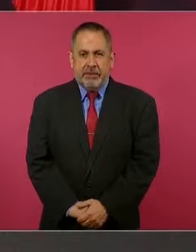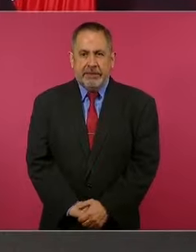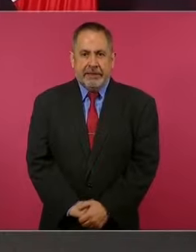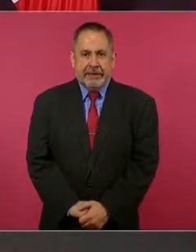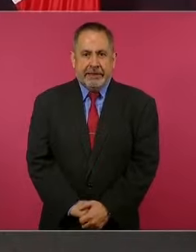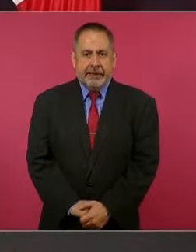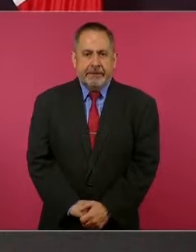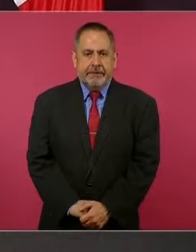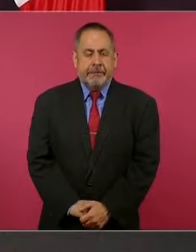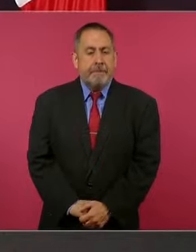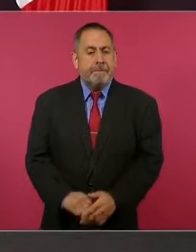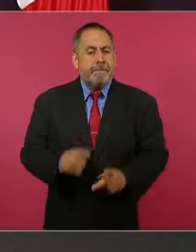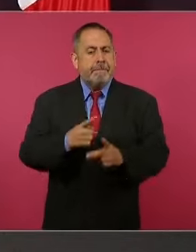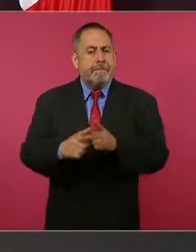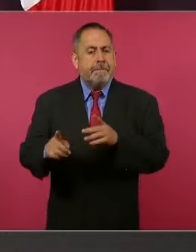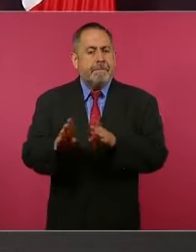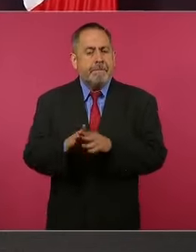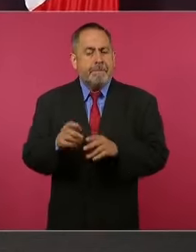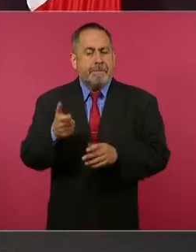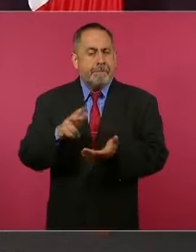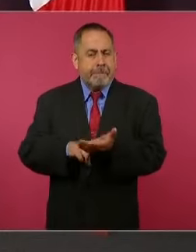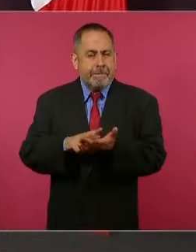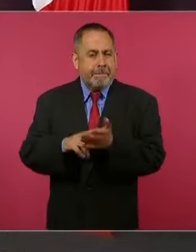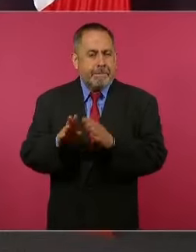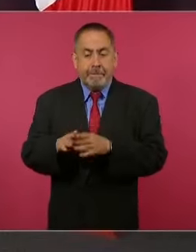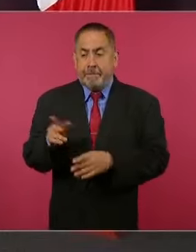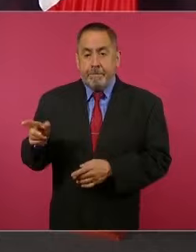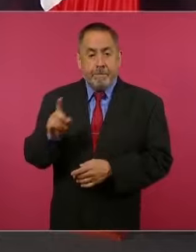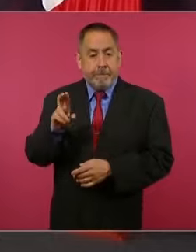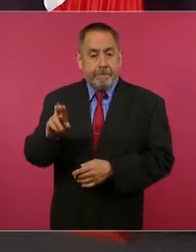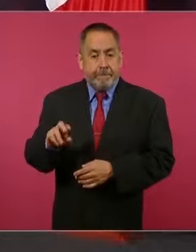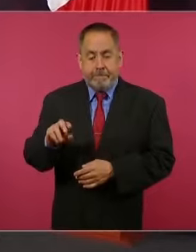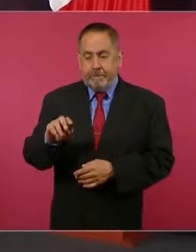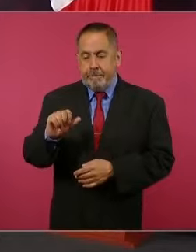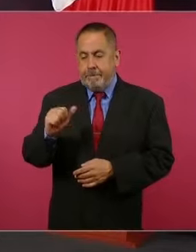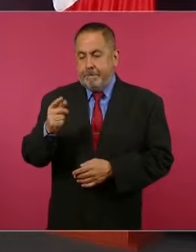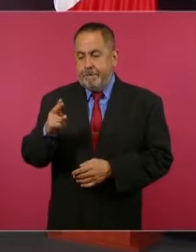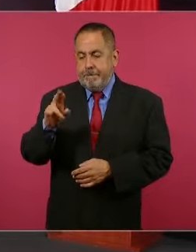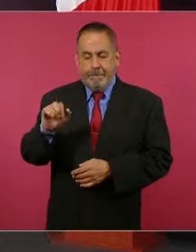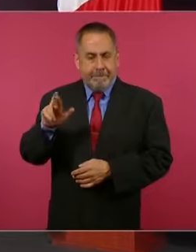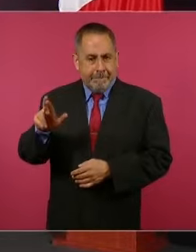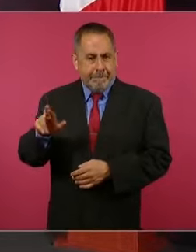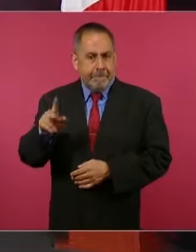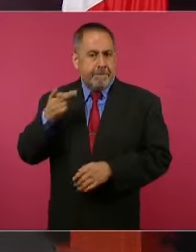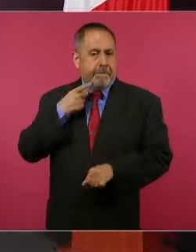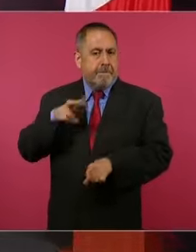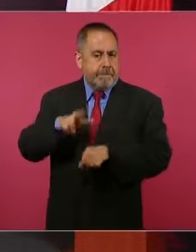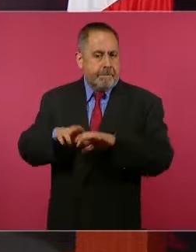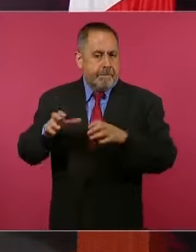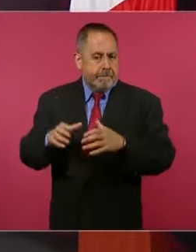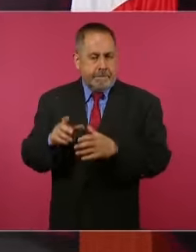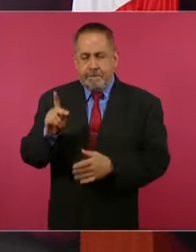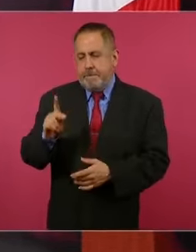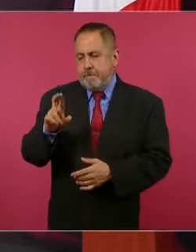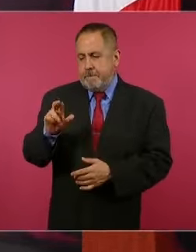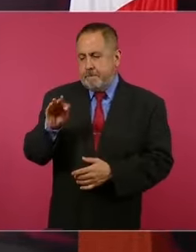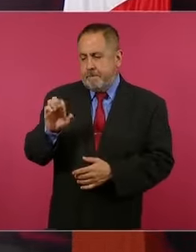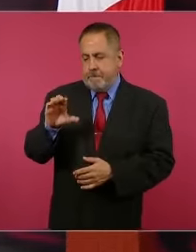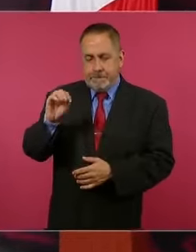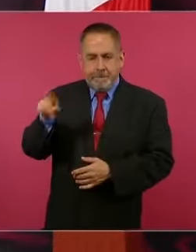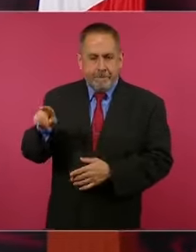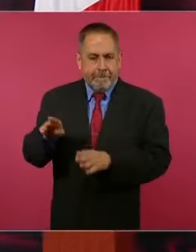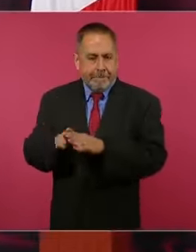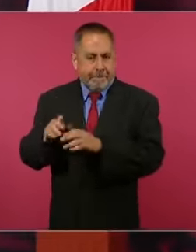eh el doctor David Aguilar procurador Federal del consumidor